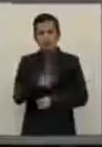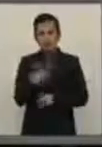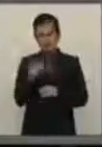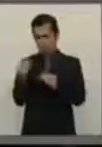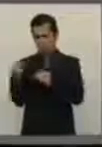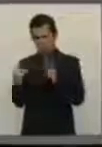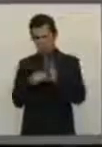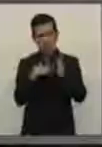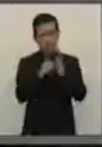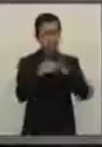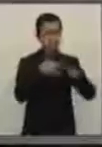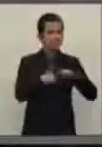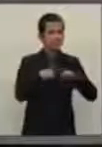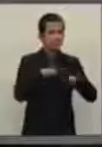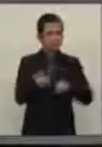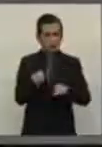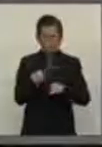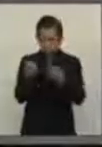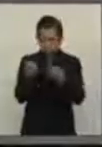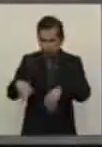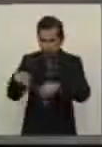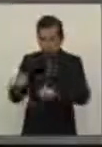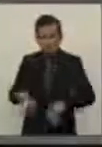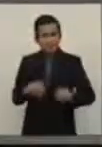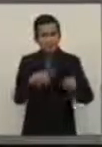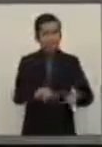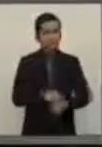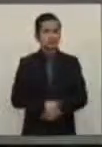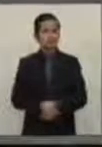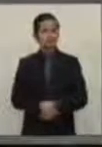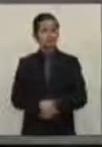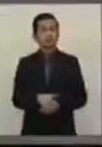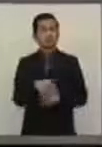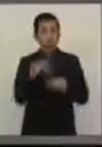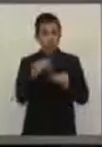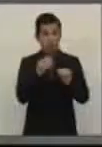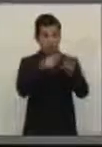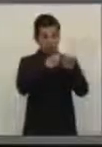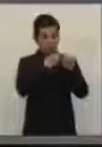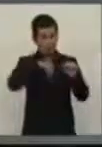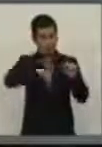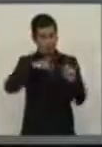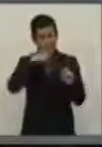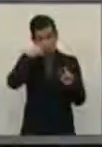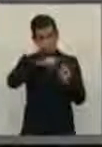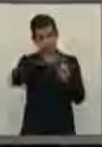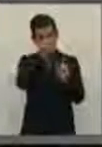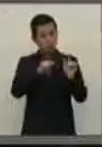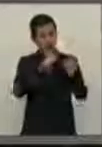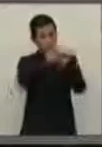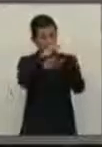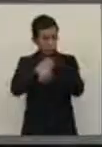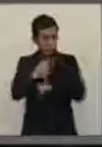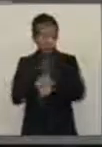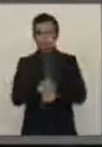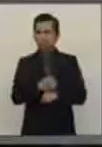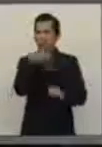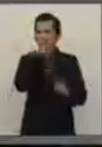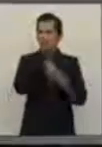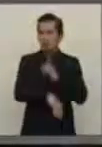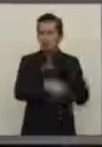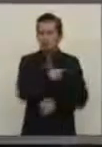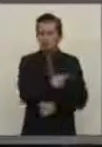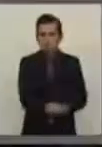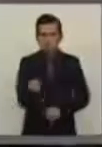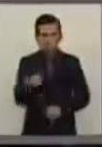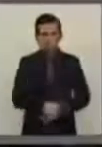empleos indirectos se han perdido, sumiendo a muchos estados de la República en la pobreza. Es